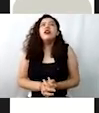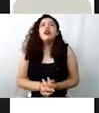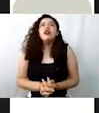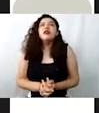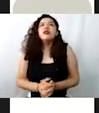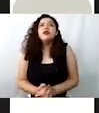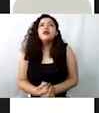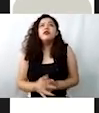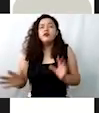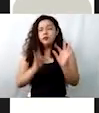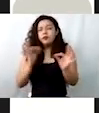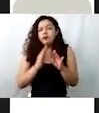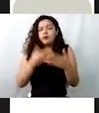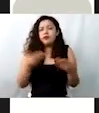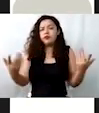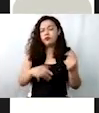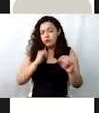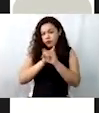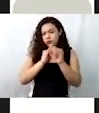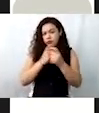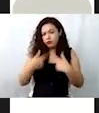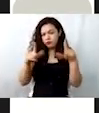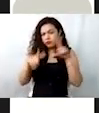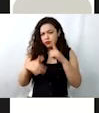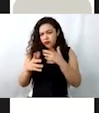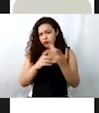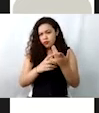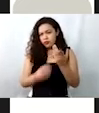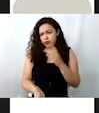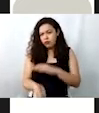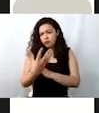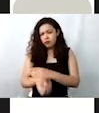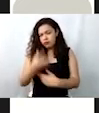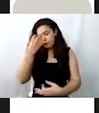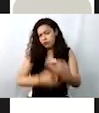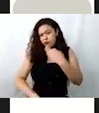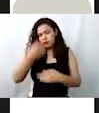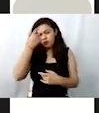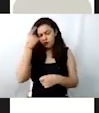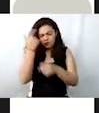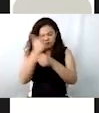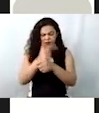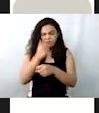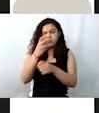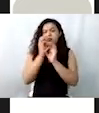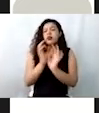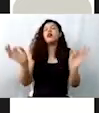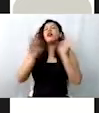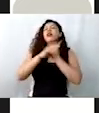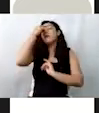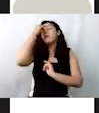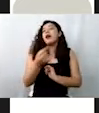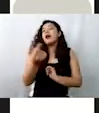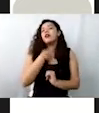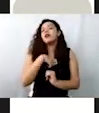publicar ahora en línea, y invitamos a toda la organización a enterarse, porque realmente es muy importante para las organizaciones